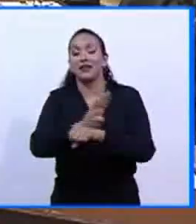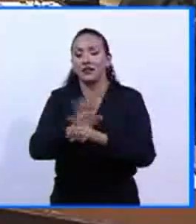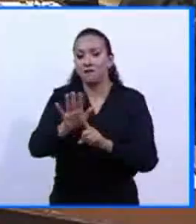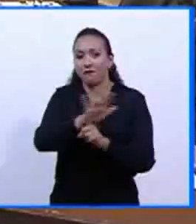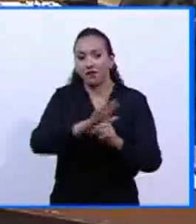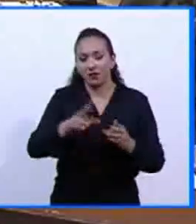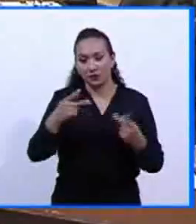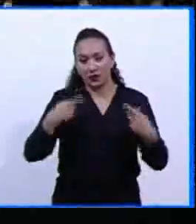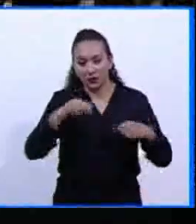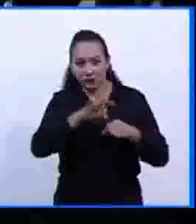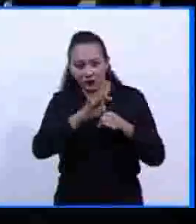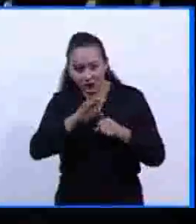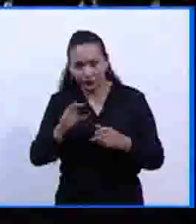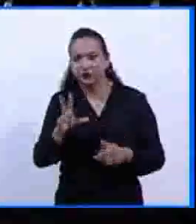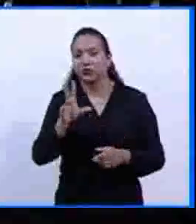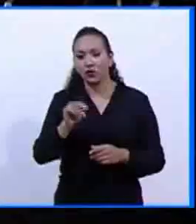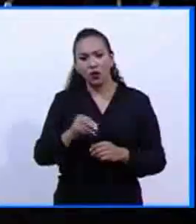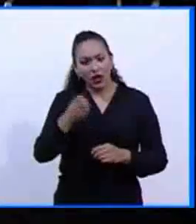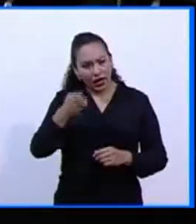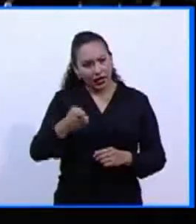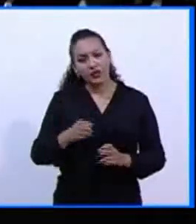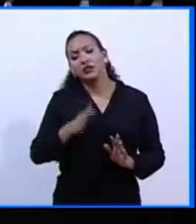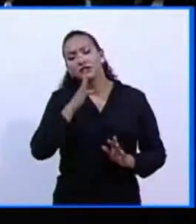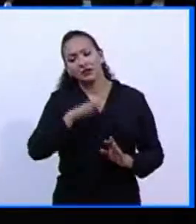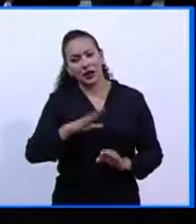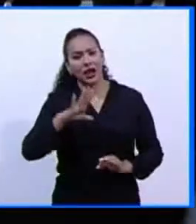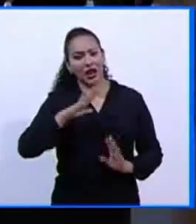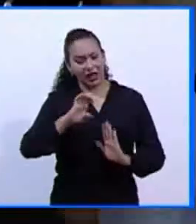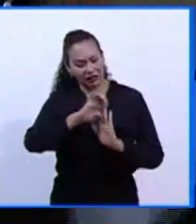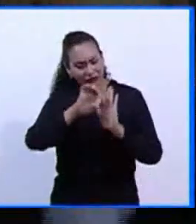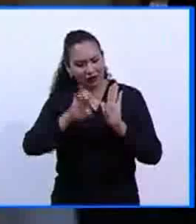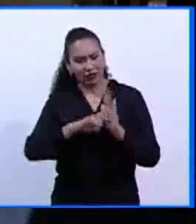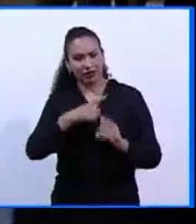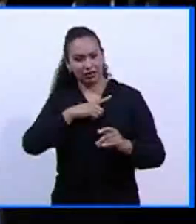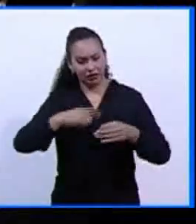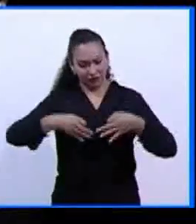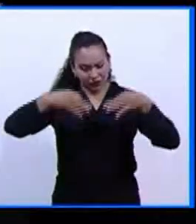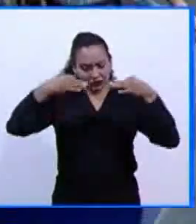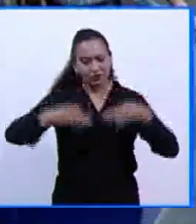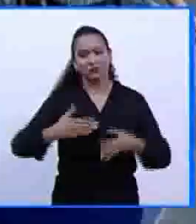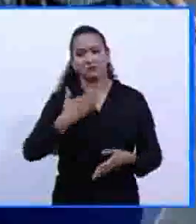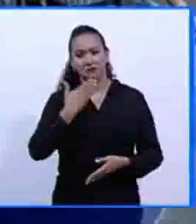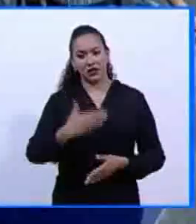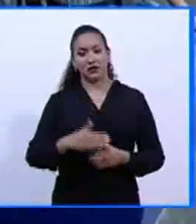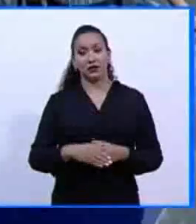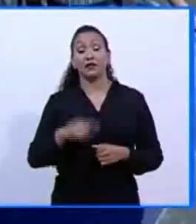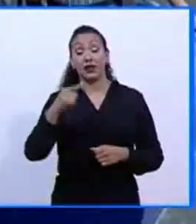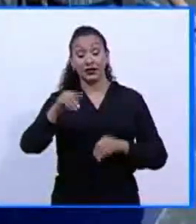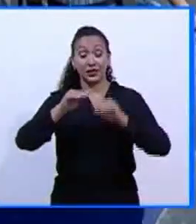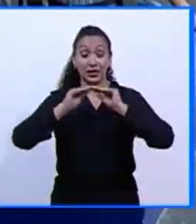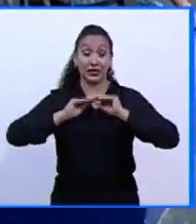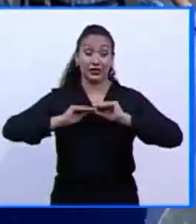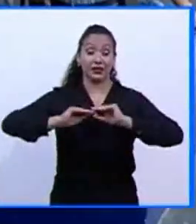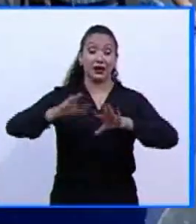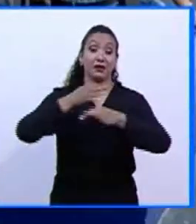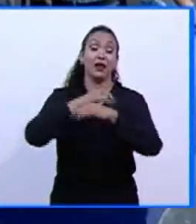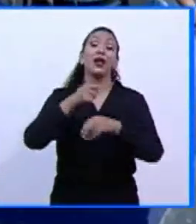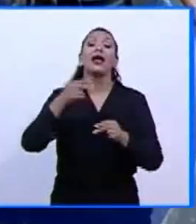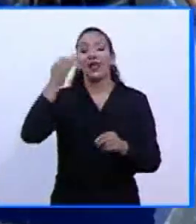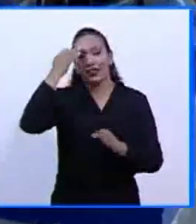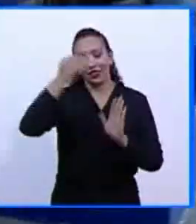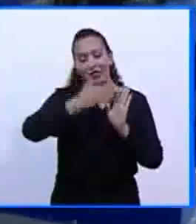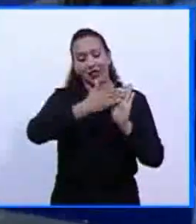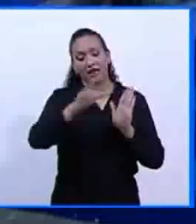también morales y de ética del servicio público. Indicó que las campañas tendrán una duración de 60 días,